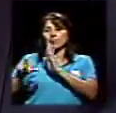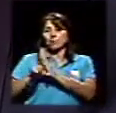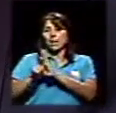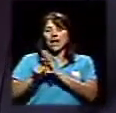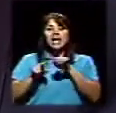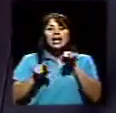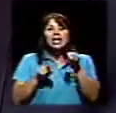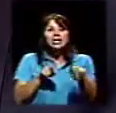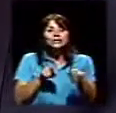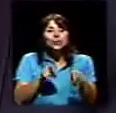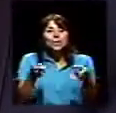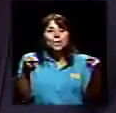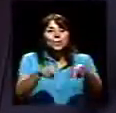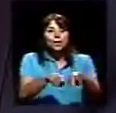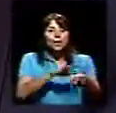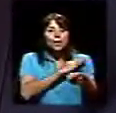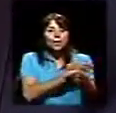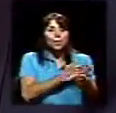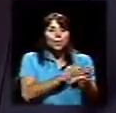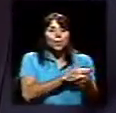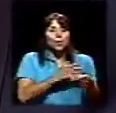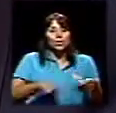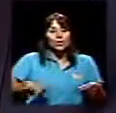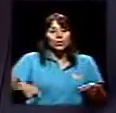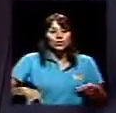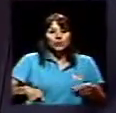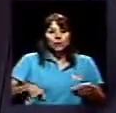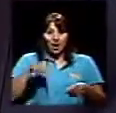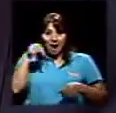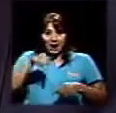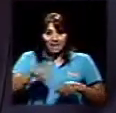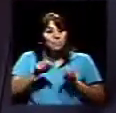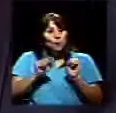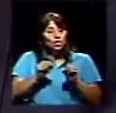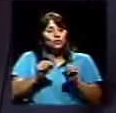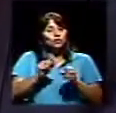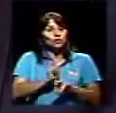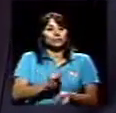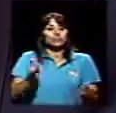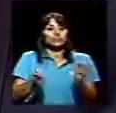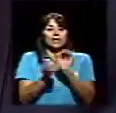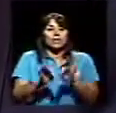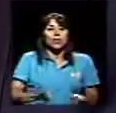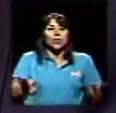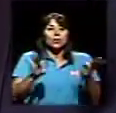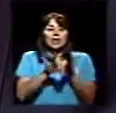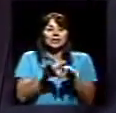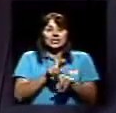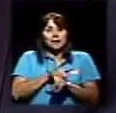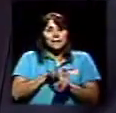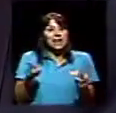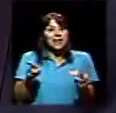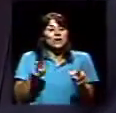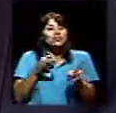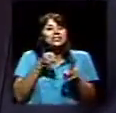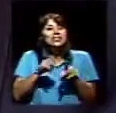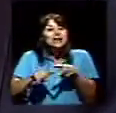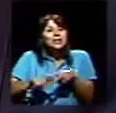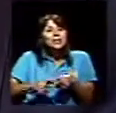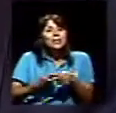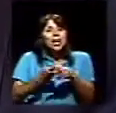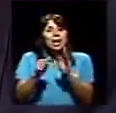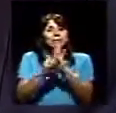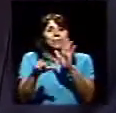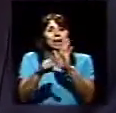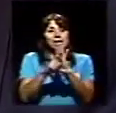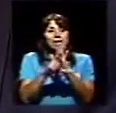política importante de este país será aprobada si no parte de la Asamblea Legislativa. ¿Por qué? Porque la Asamblea Legislativa es el único órgano en que están representadas todas las